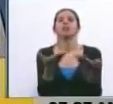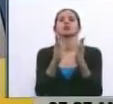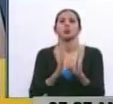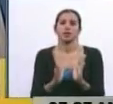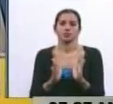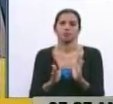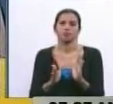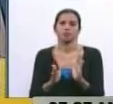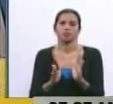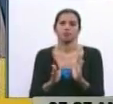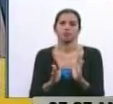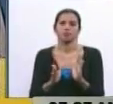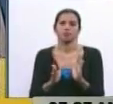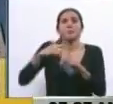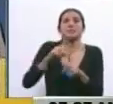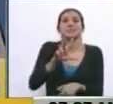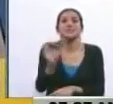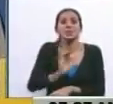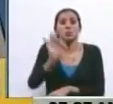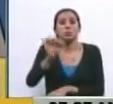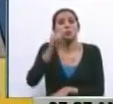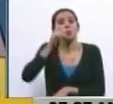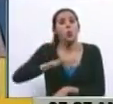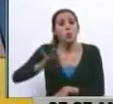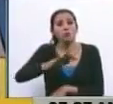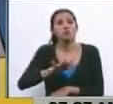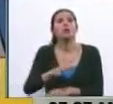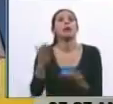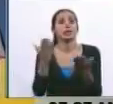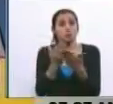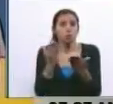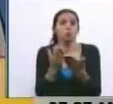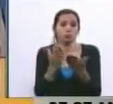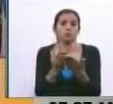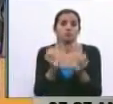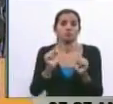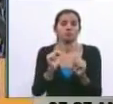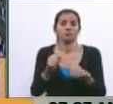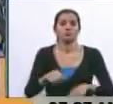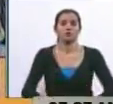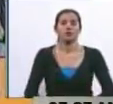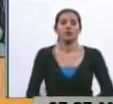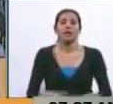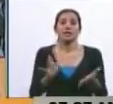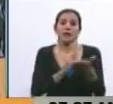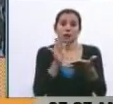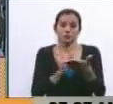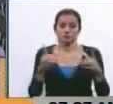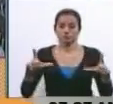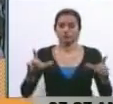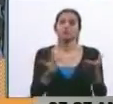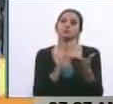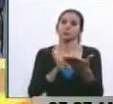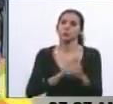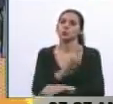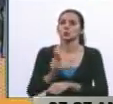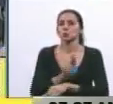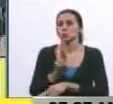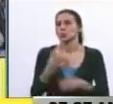estudiantes. Más del 30% de la población está en un aula de clase. Entonces la tableta pues es un medio